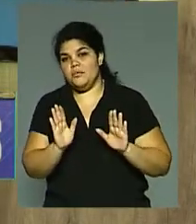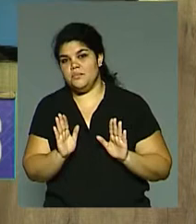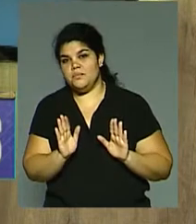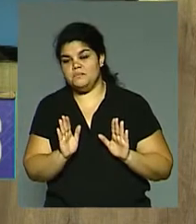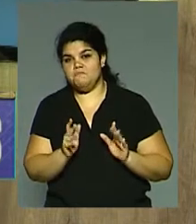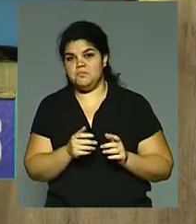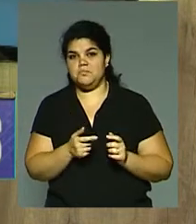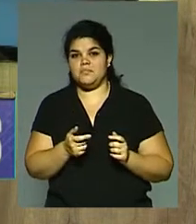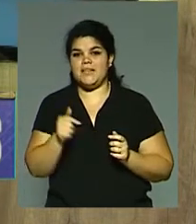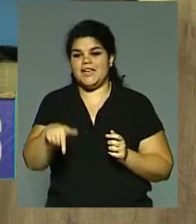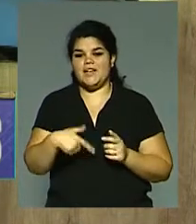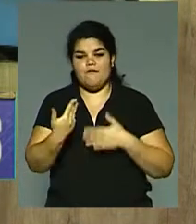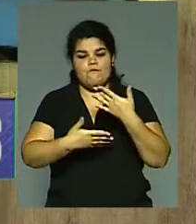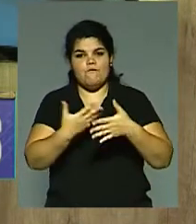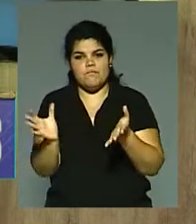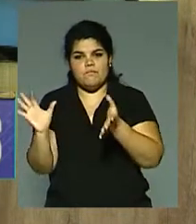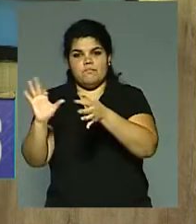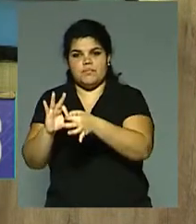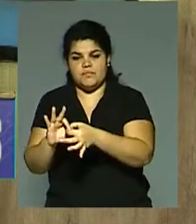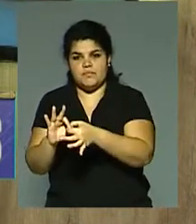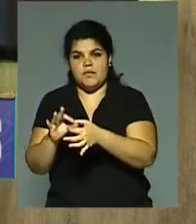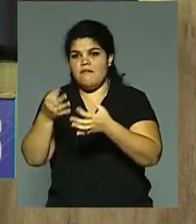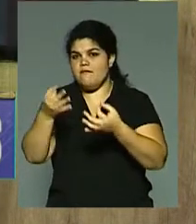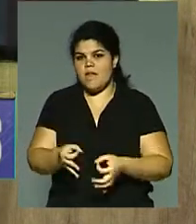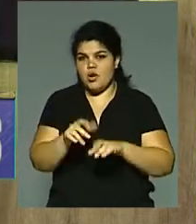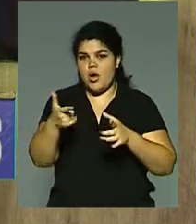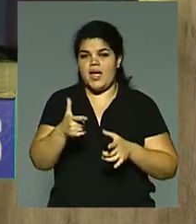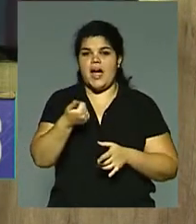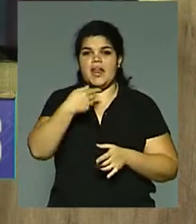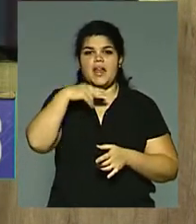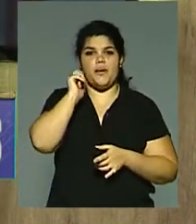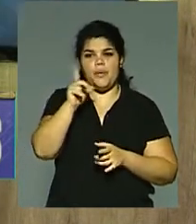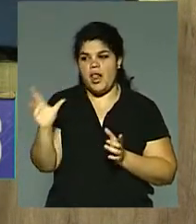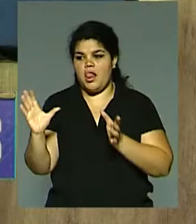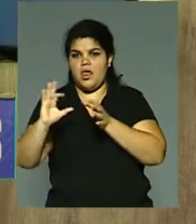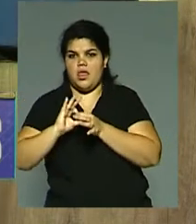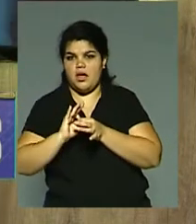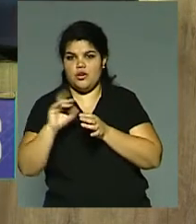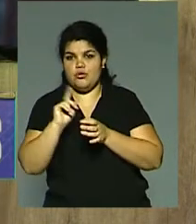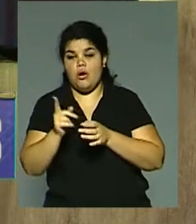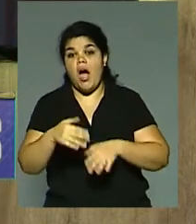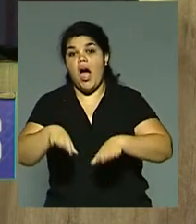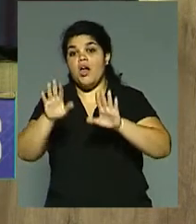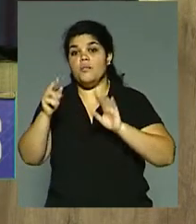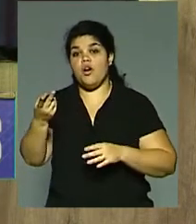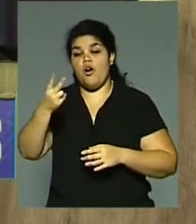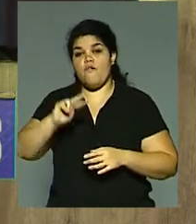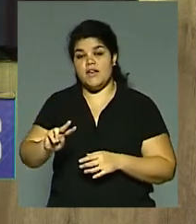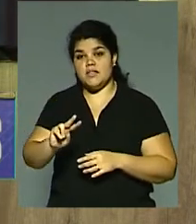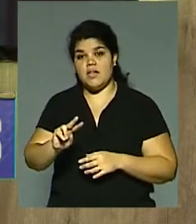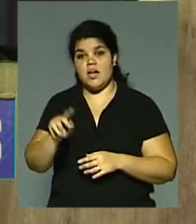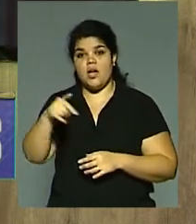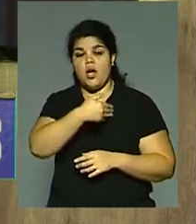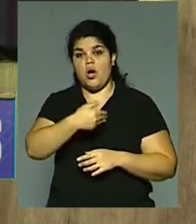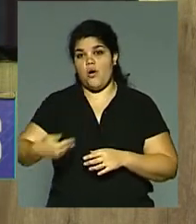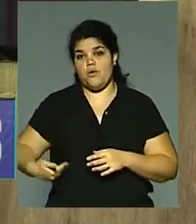de que no funcione la fórmula de unidad con Anabel, uh-huh, Fernández Agasti, se lo menciona como posible vice de Bermejo, pero, uh-huh,